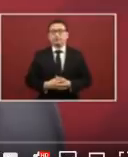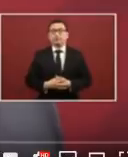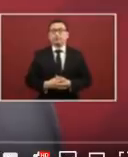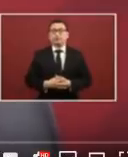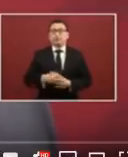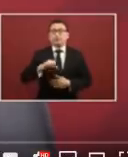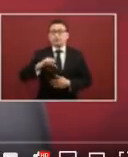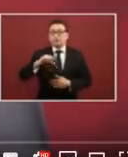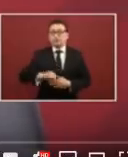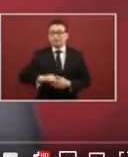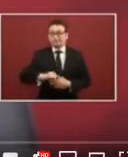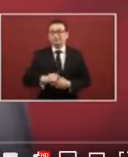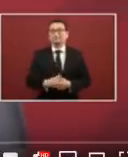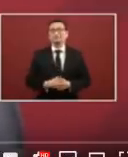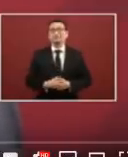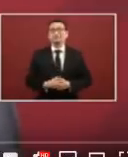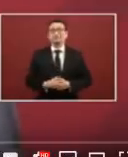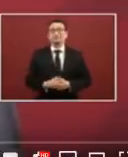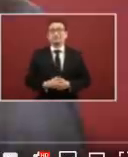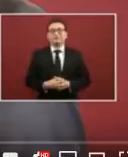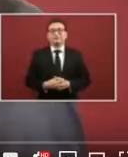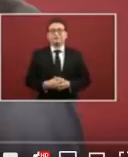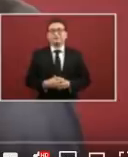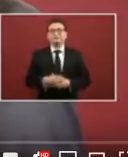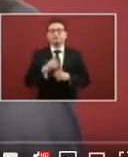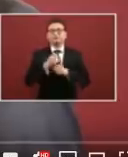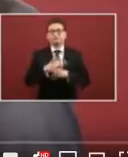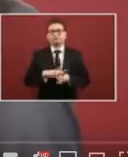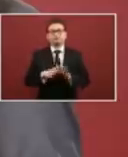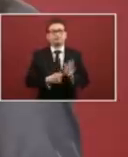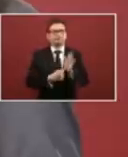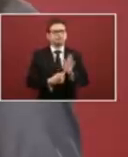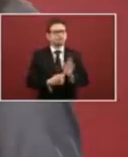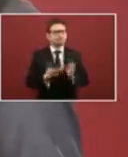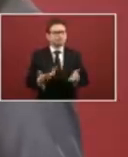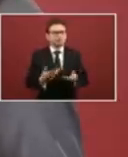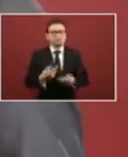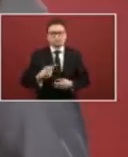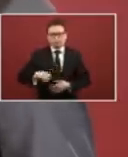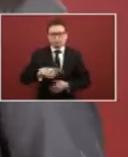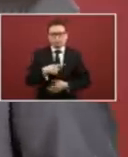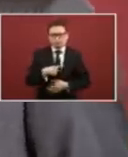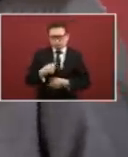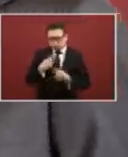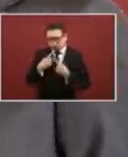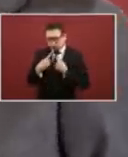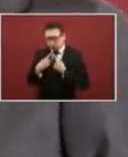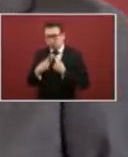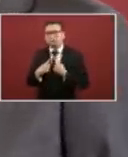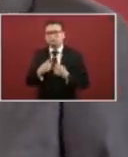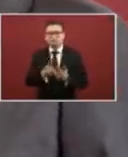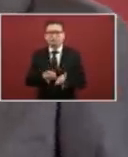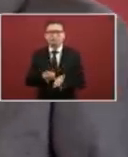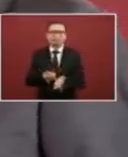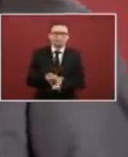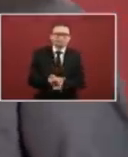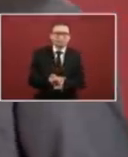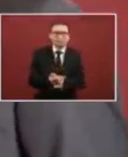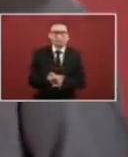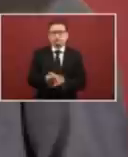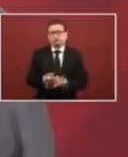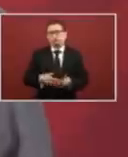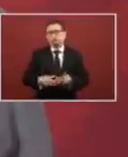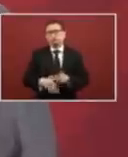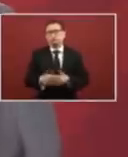hoy vamos a informar sobre la decisión que hemos tomado de llevar a cabo